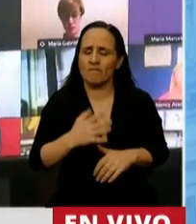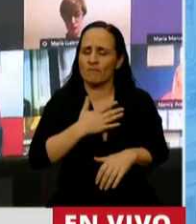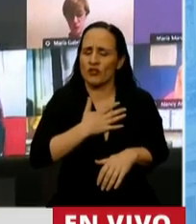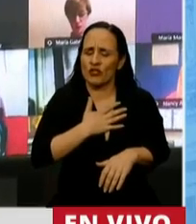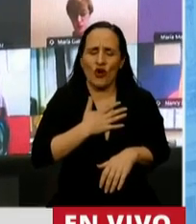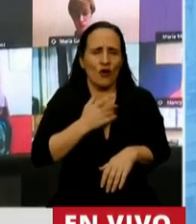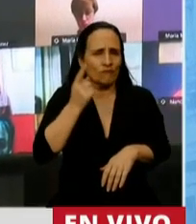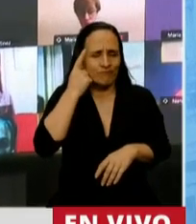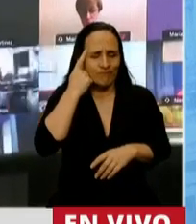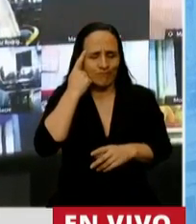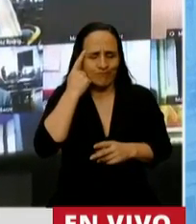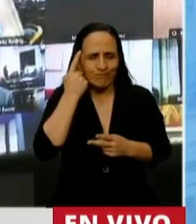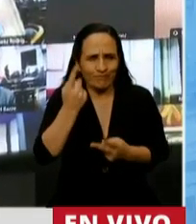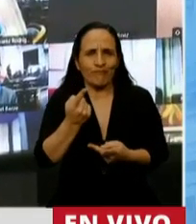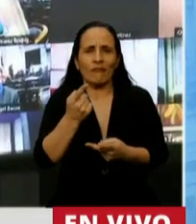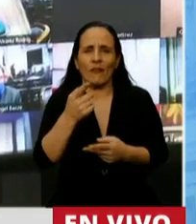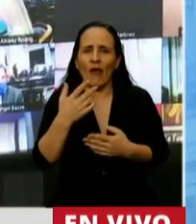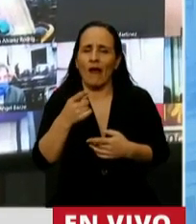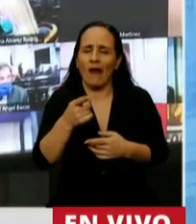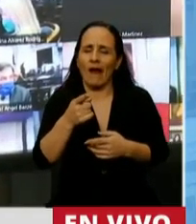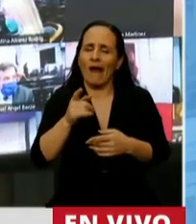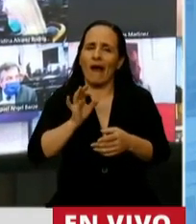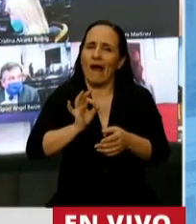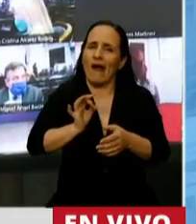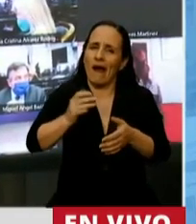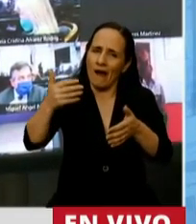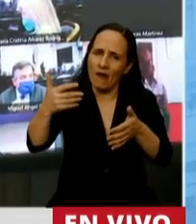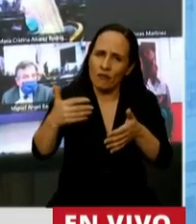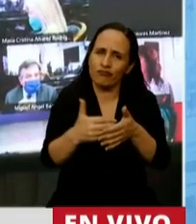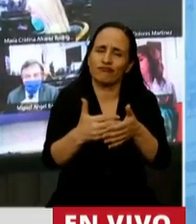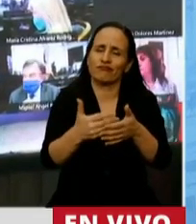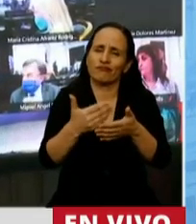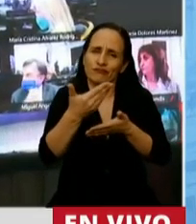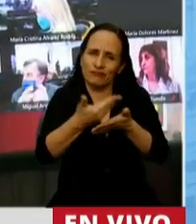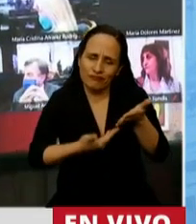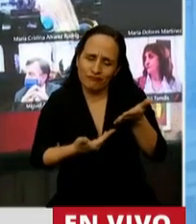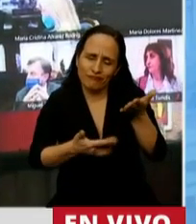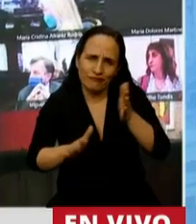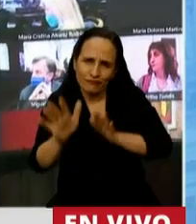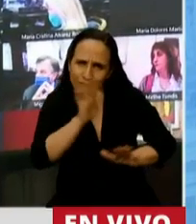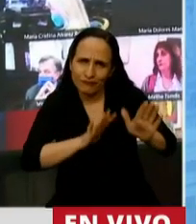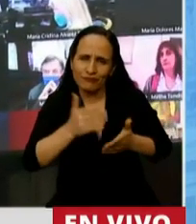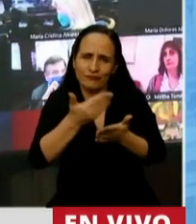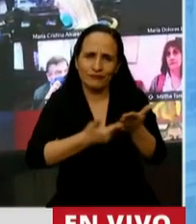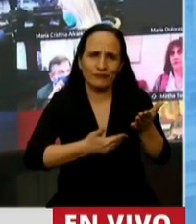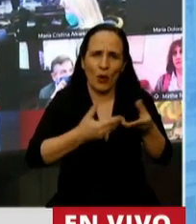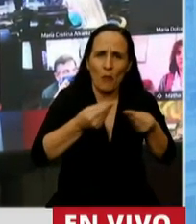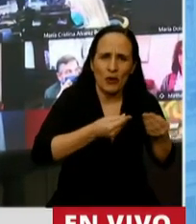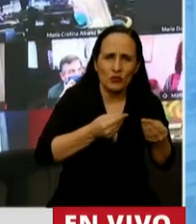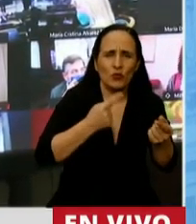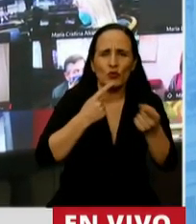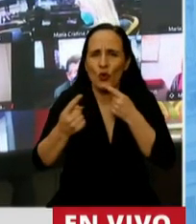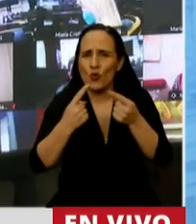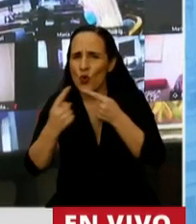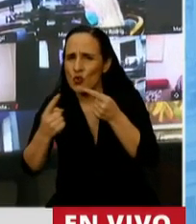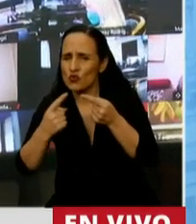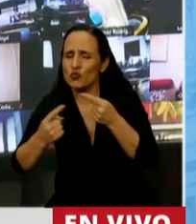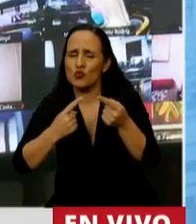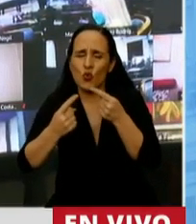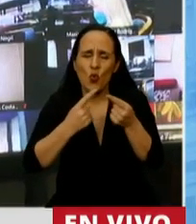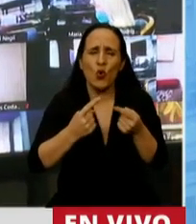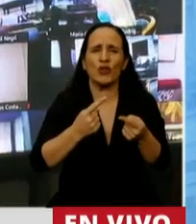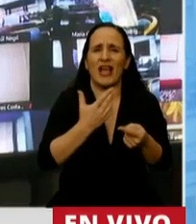mismo. El presupuesto es un pilar básico, aunque no el único, para la efectividad de la forma republicana de